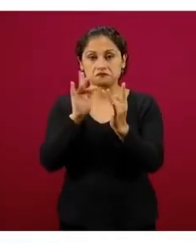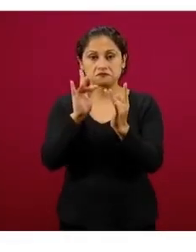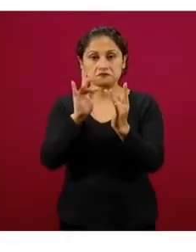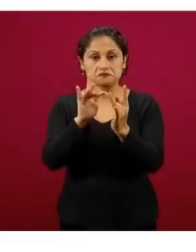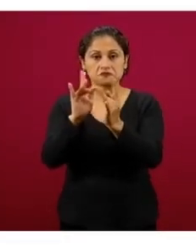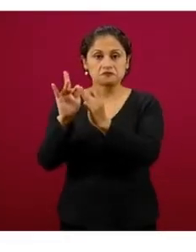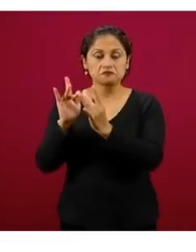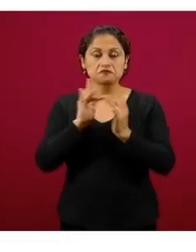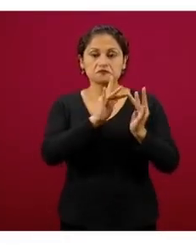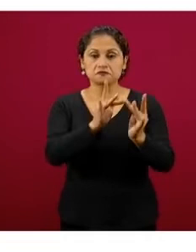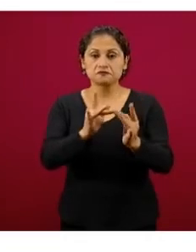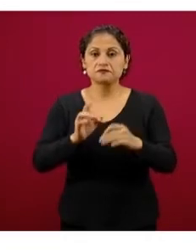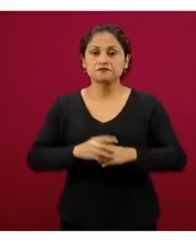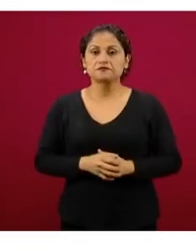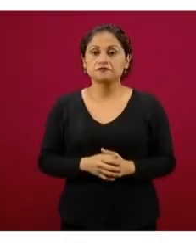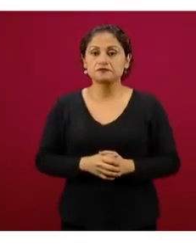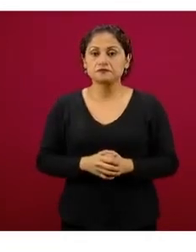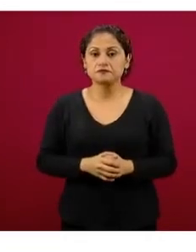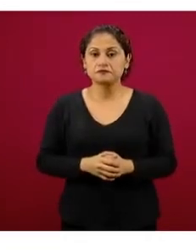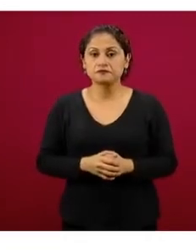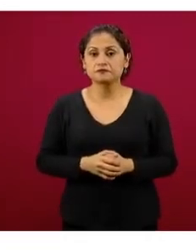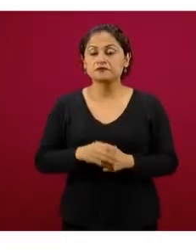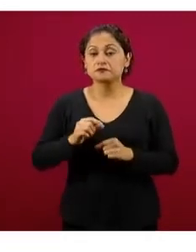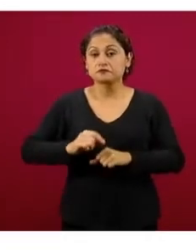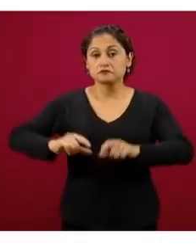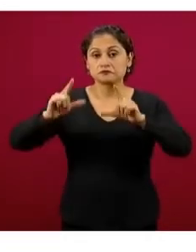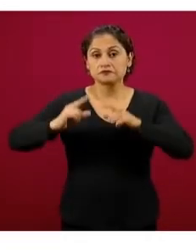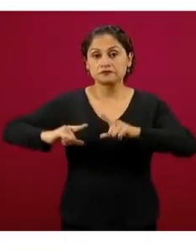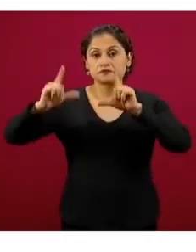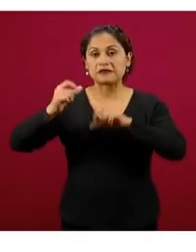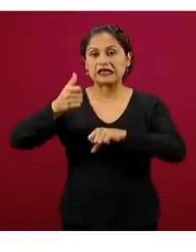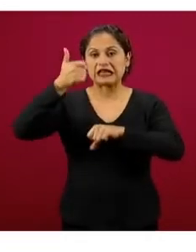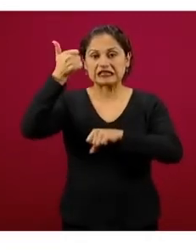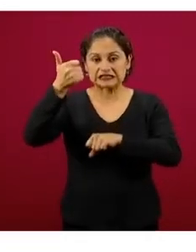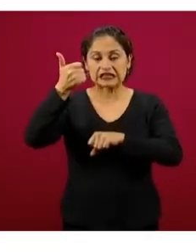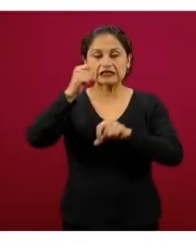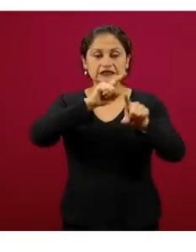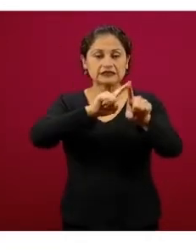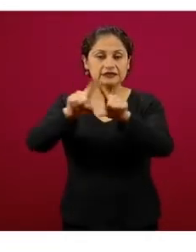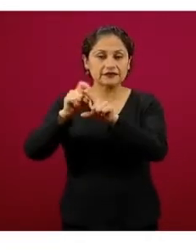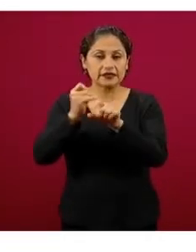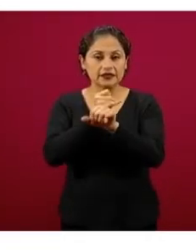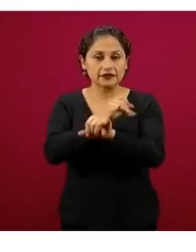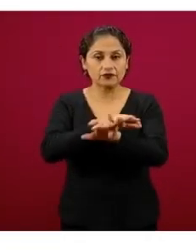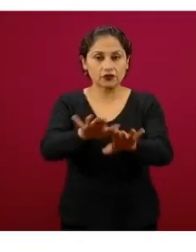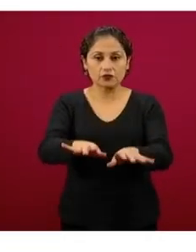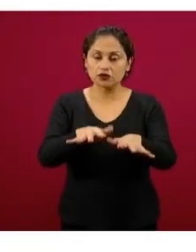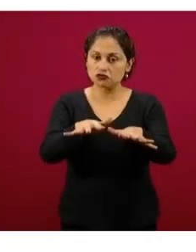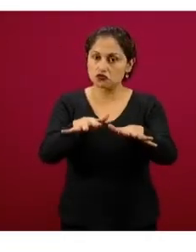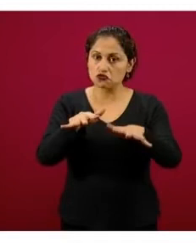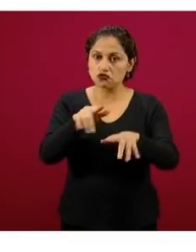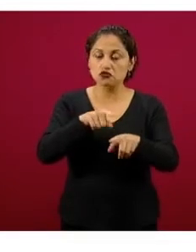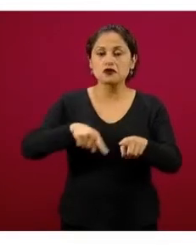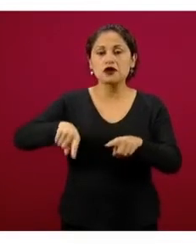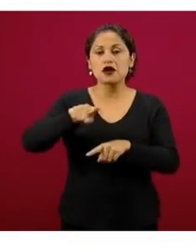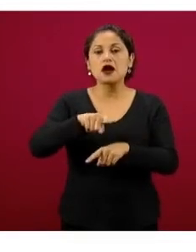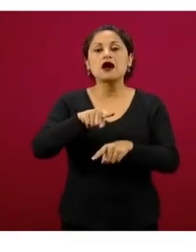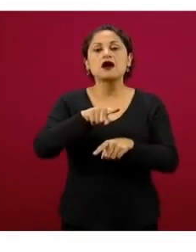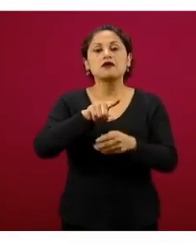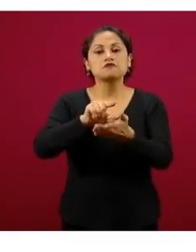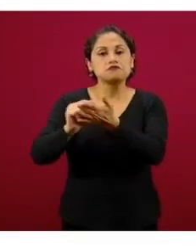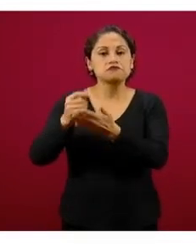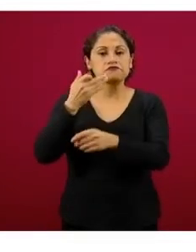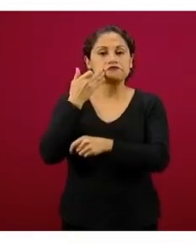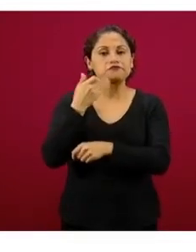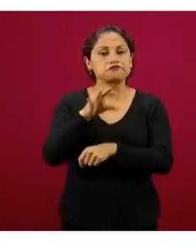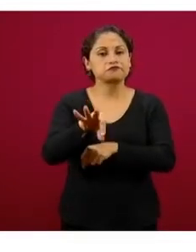presentar son las 6 publicaciones con mayor impacto en las redes sociales que hemos tenido,